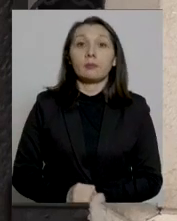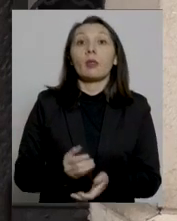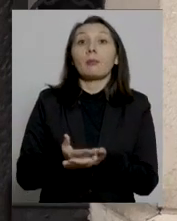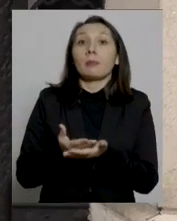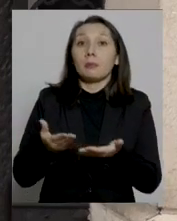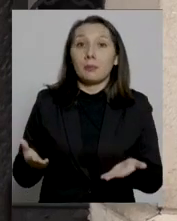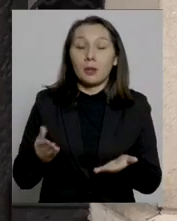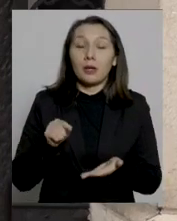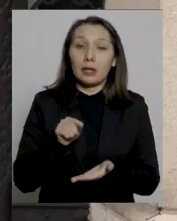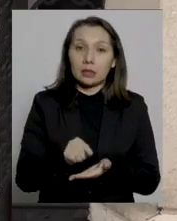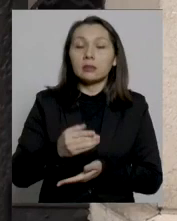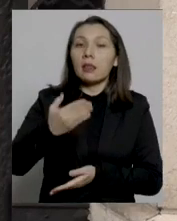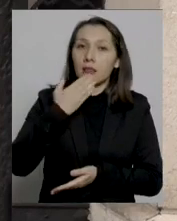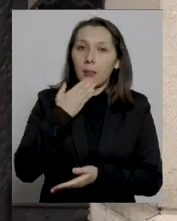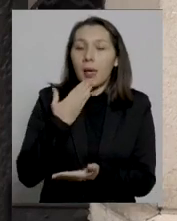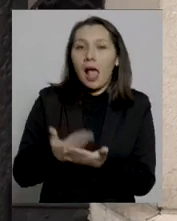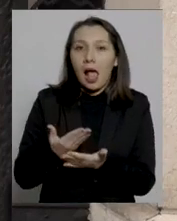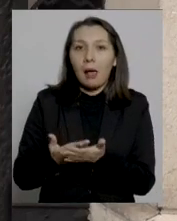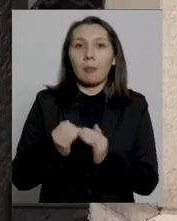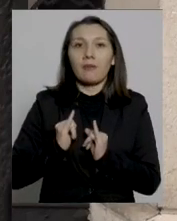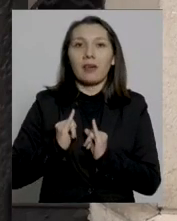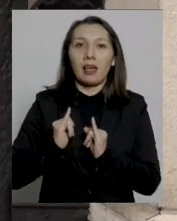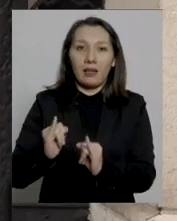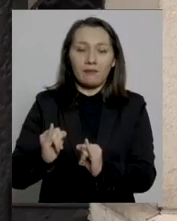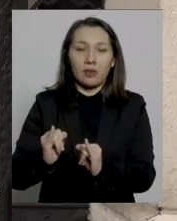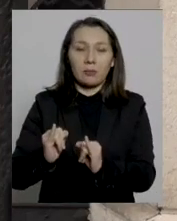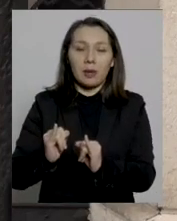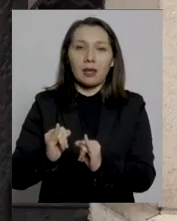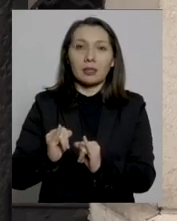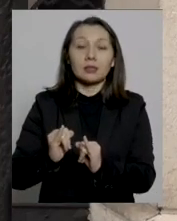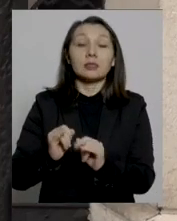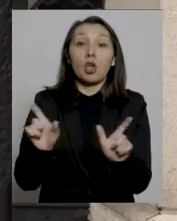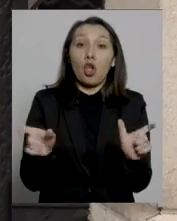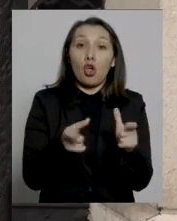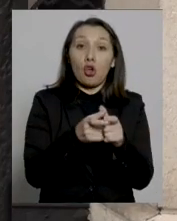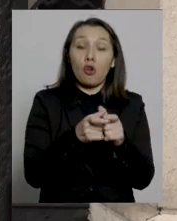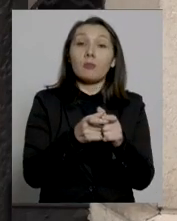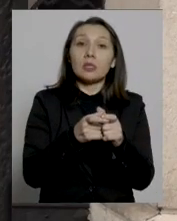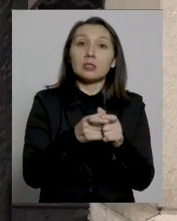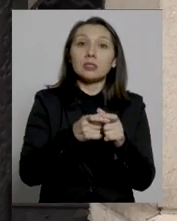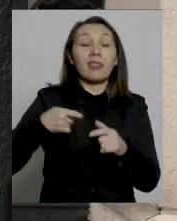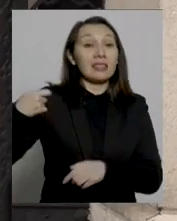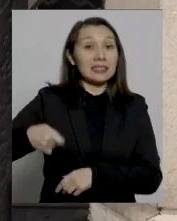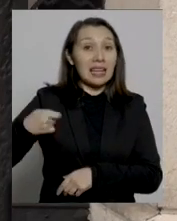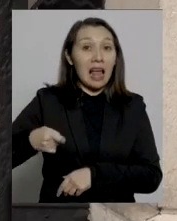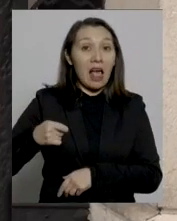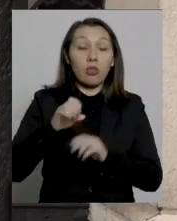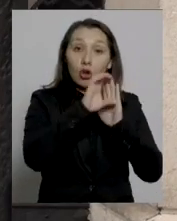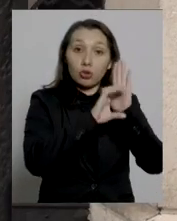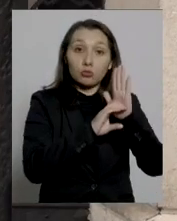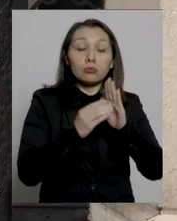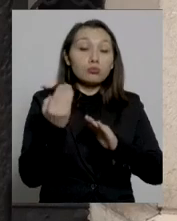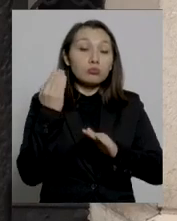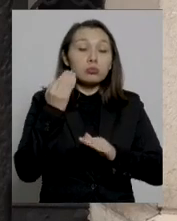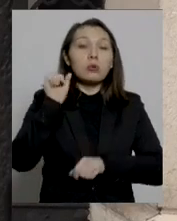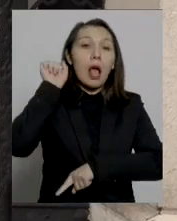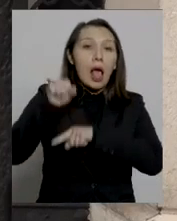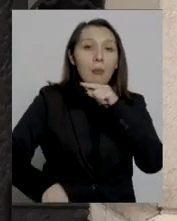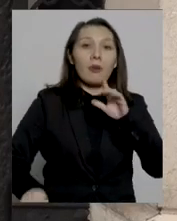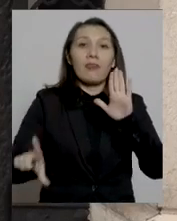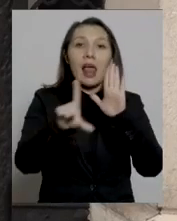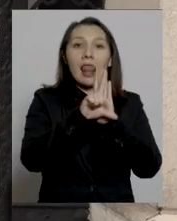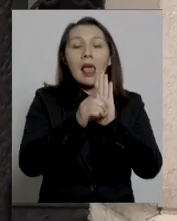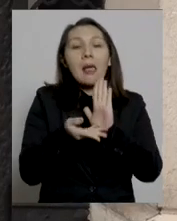ello, también quiero aprovechar de informar que la Comisión de Constitución del Senado acaba de aprobar la ley